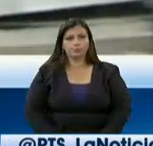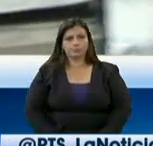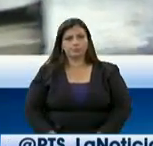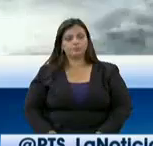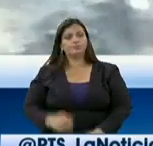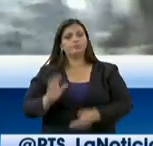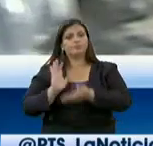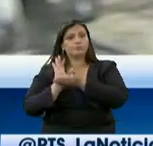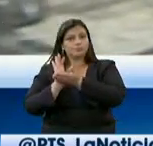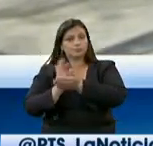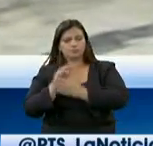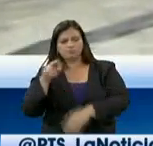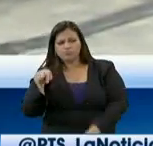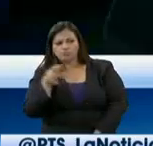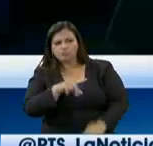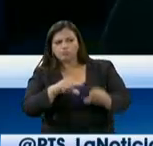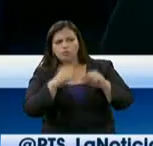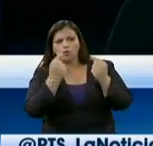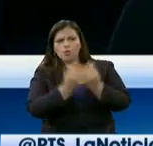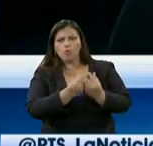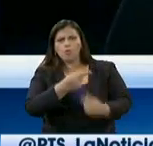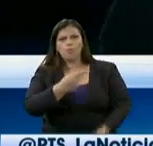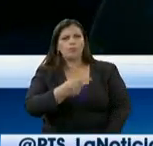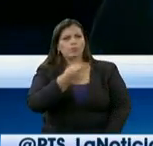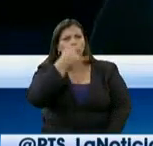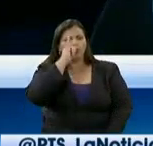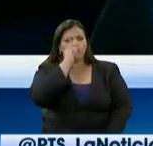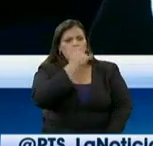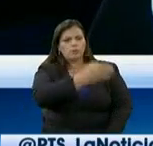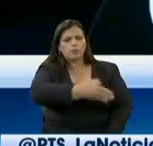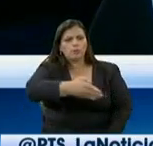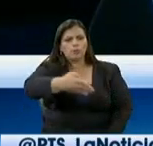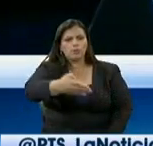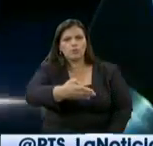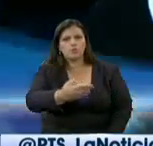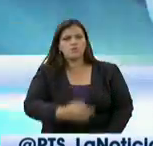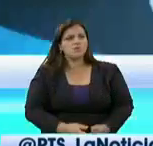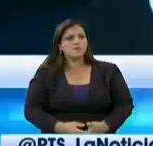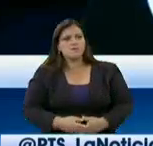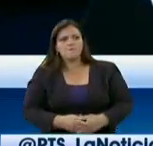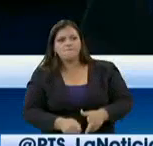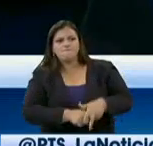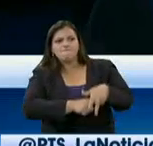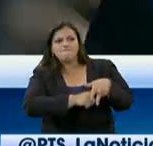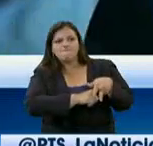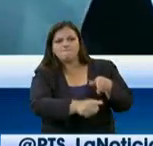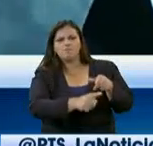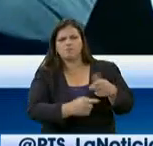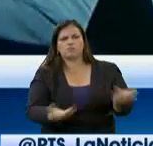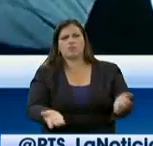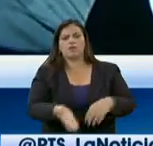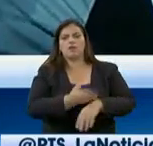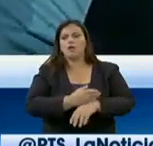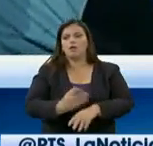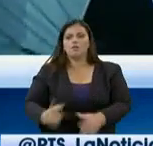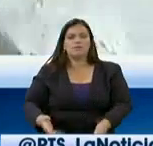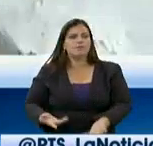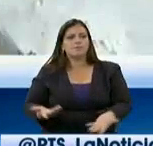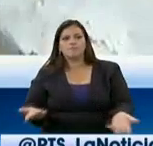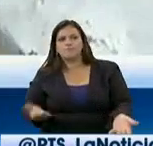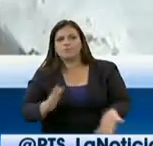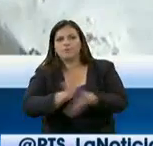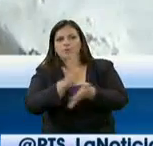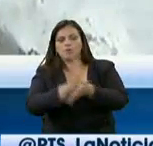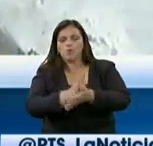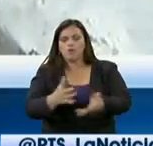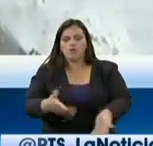plantel minutos antes del siniestro. Unos jóvenes, unos chicos, salen con unos bultos en el hombro y se tiran por la parte de atrás de la escuela. Y